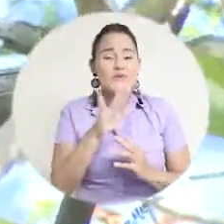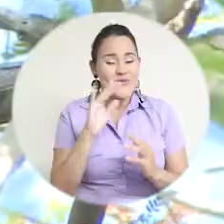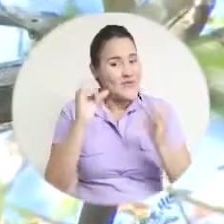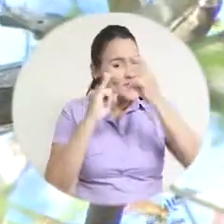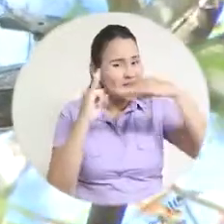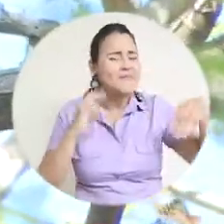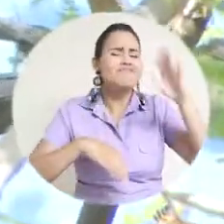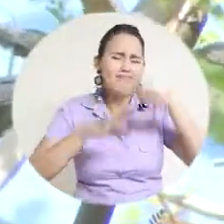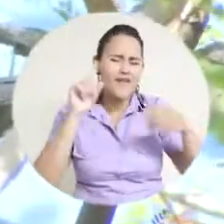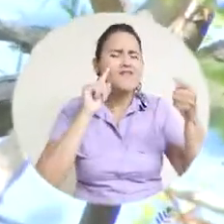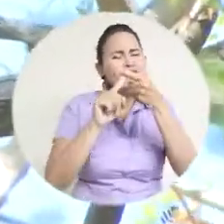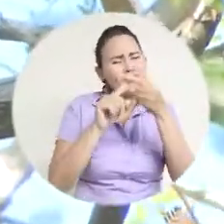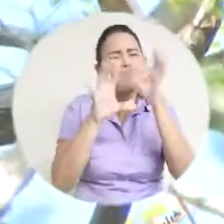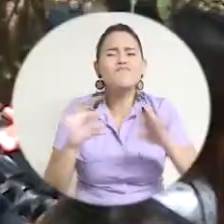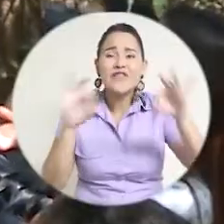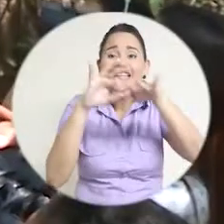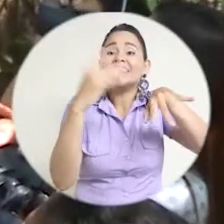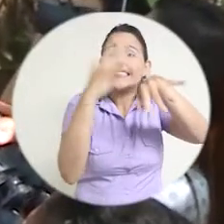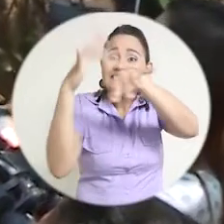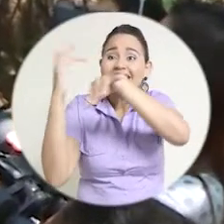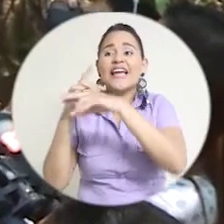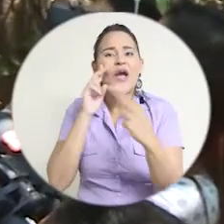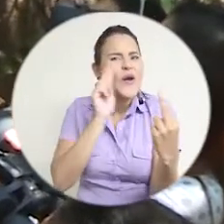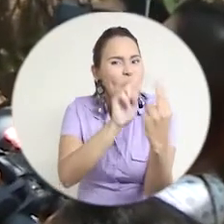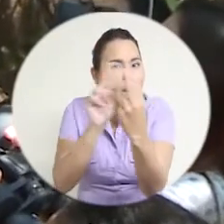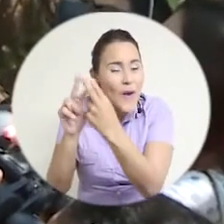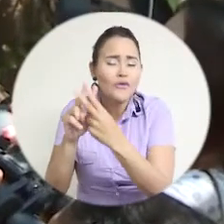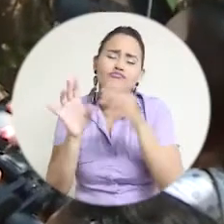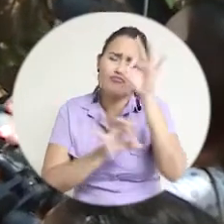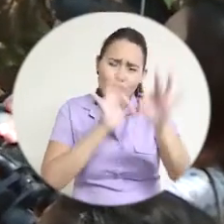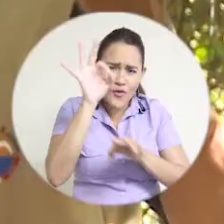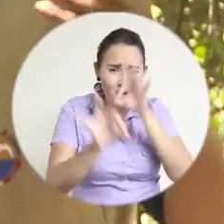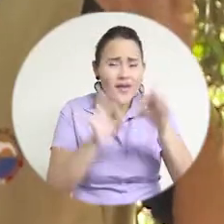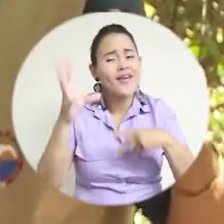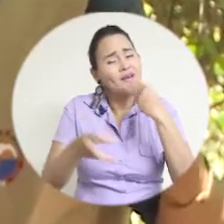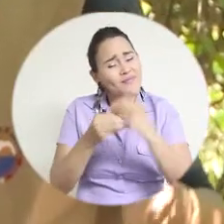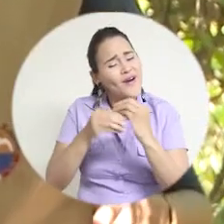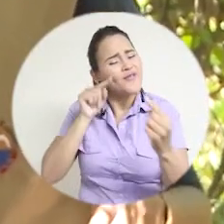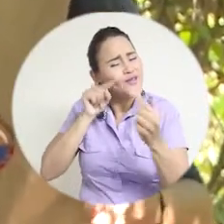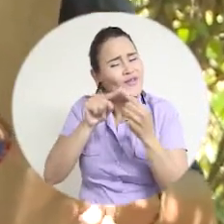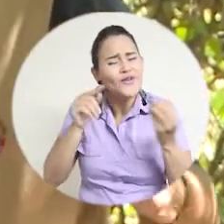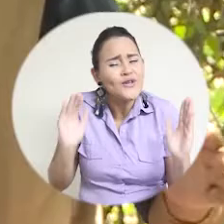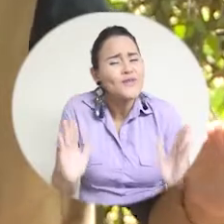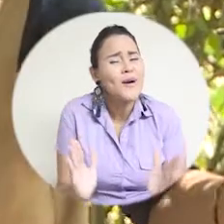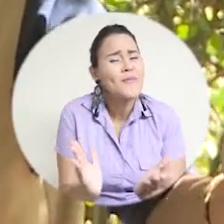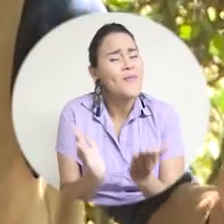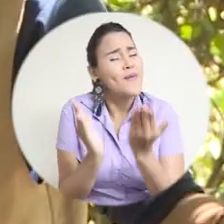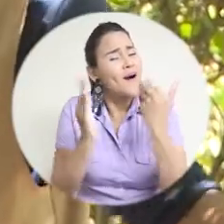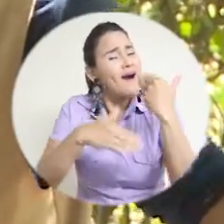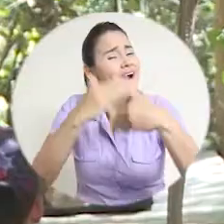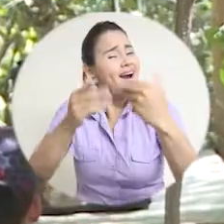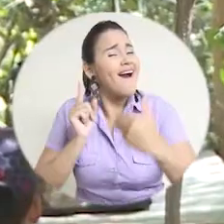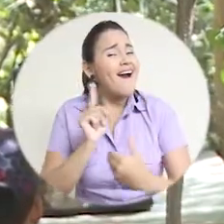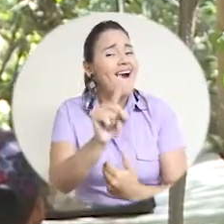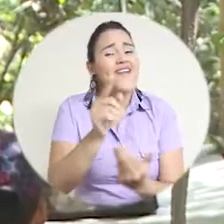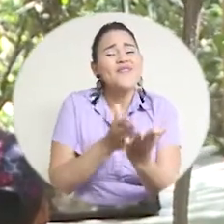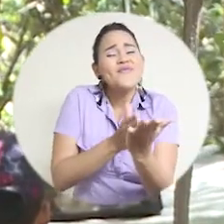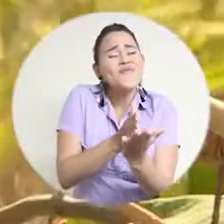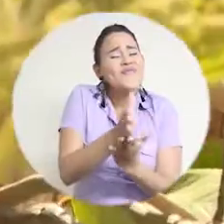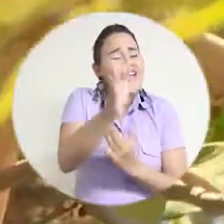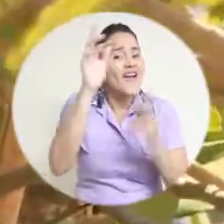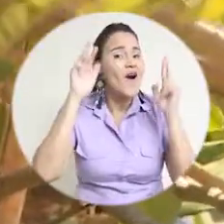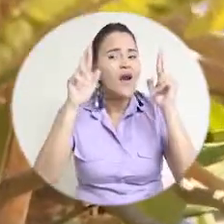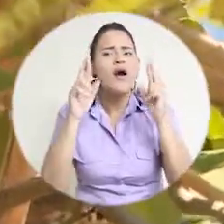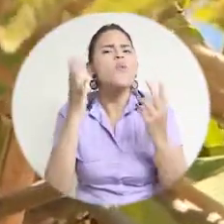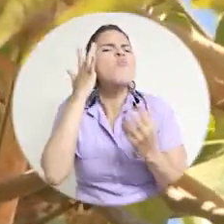experiencia del bosque seco, Unimagdalena enfatiza en la importancia de que la comunidad universitaria y magdalenense conozcan estos ecosistemas, cuiden estos